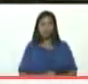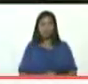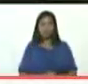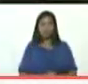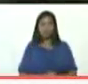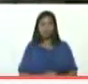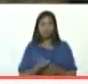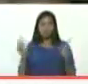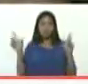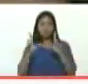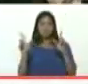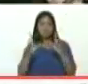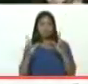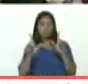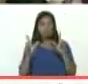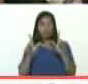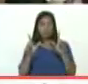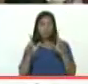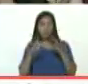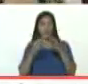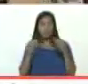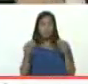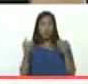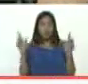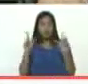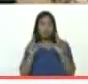Las televisoras. Las televisoras.